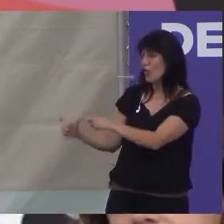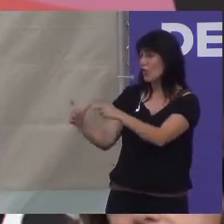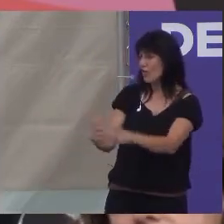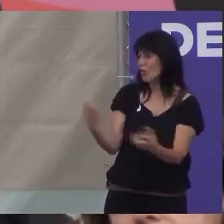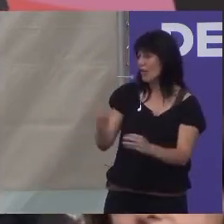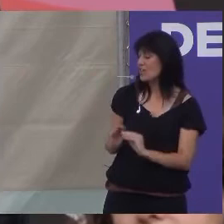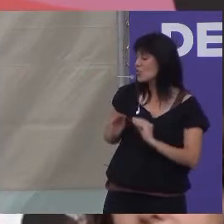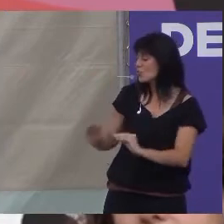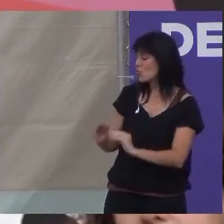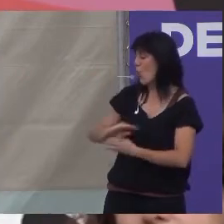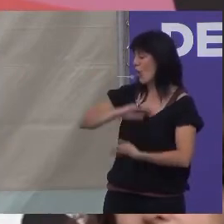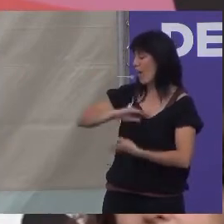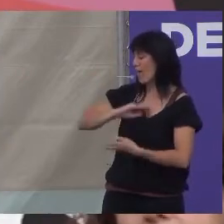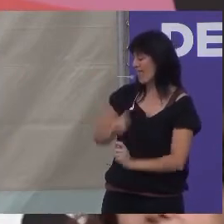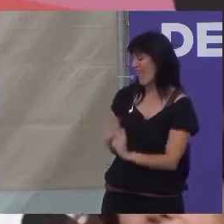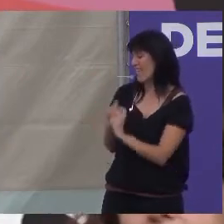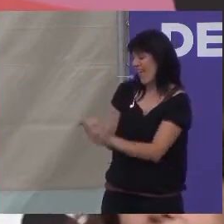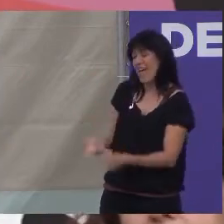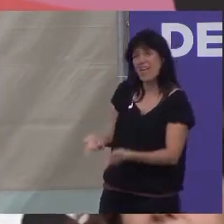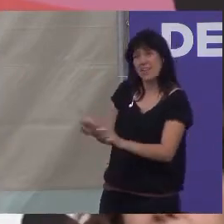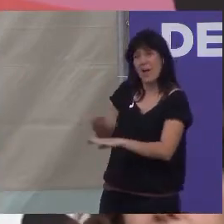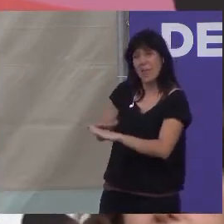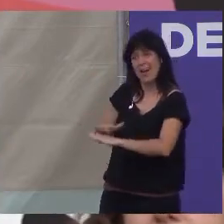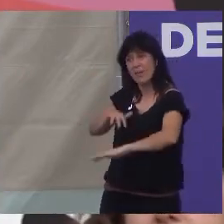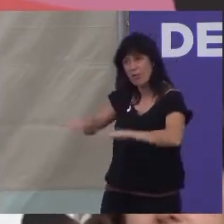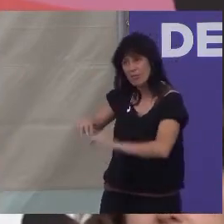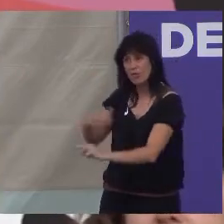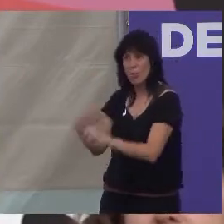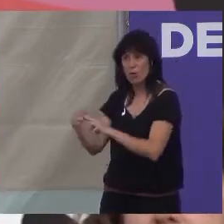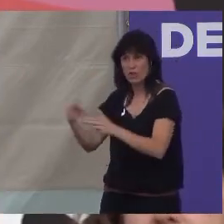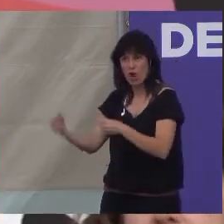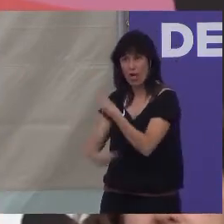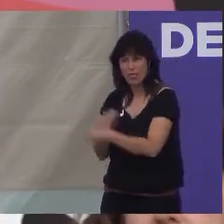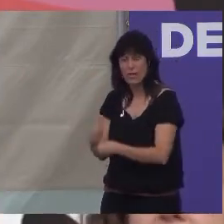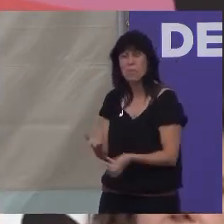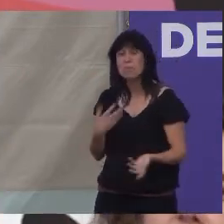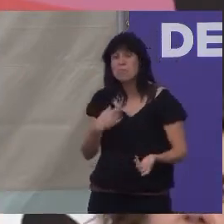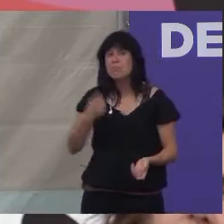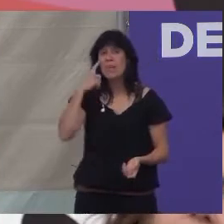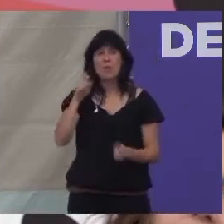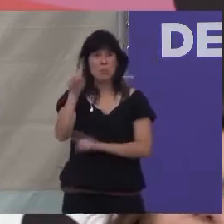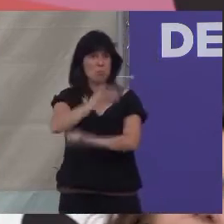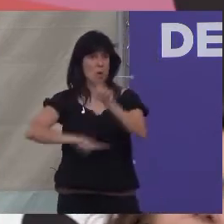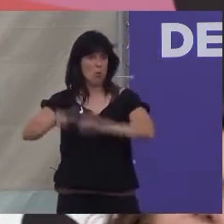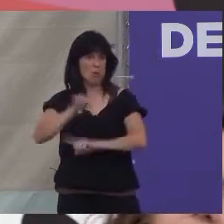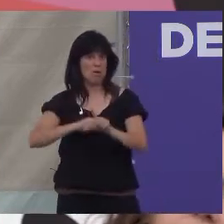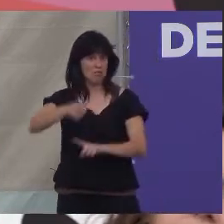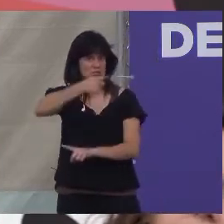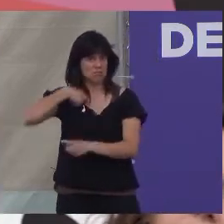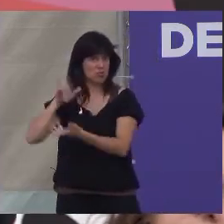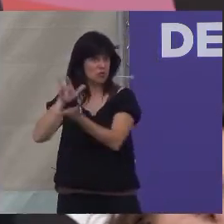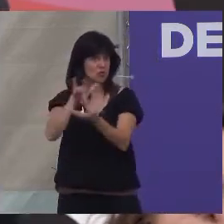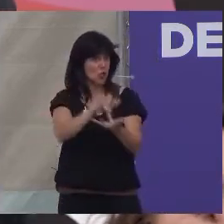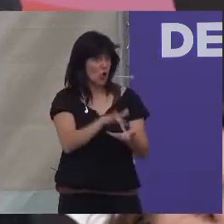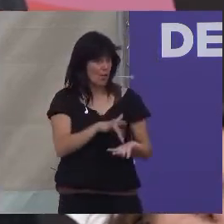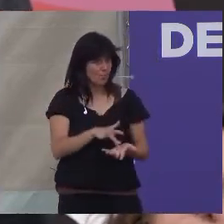de actuar políticamente. Pienso que parte de los problemas que experimentamos derivan, por un lado,